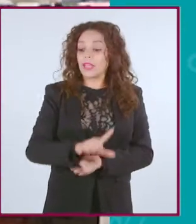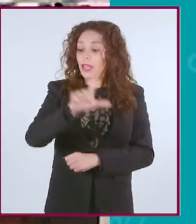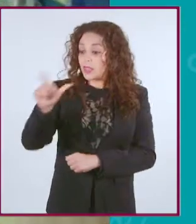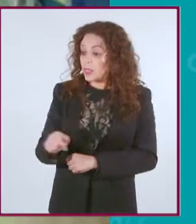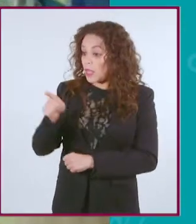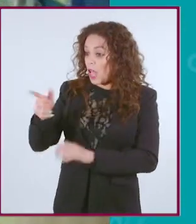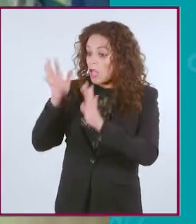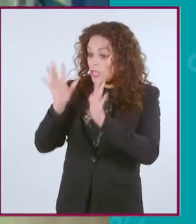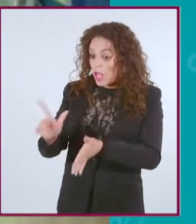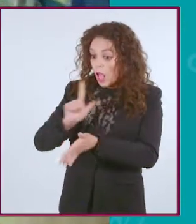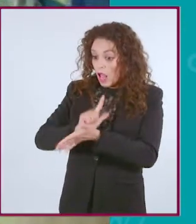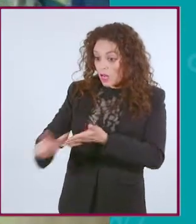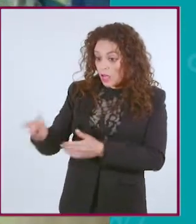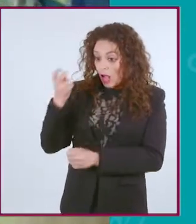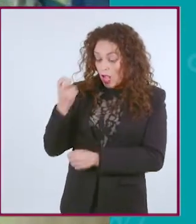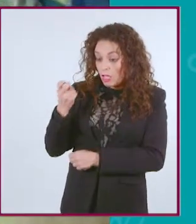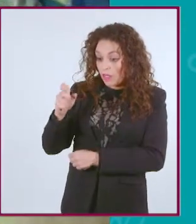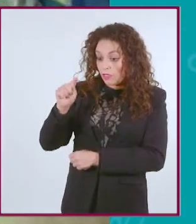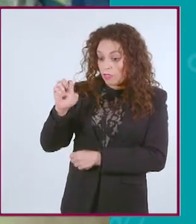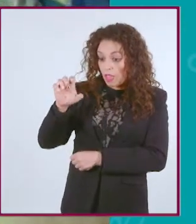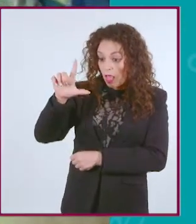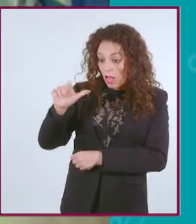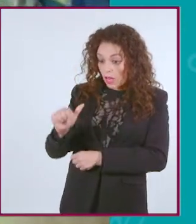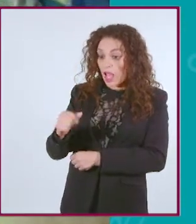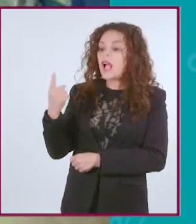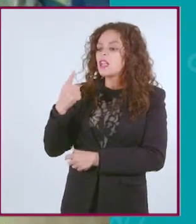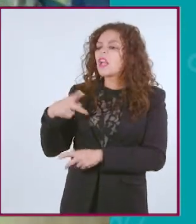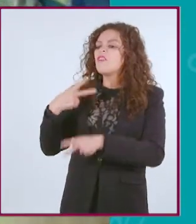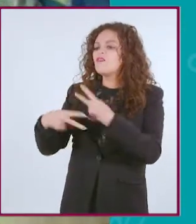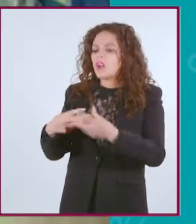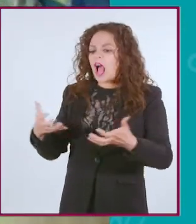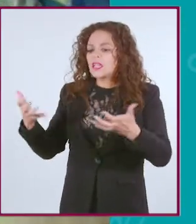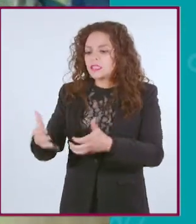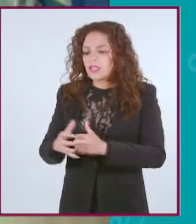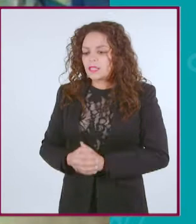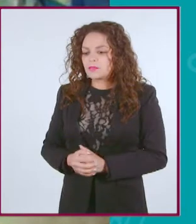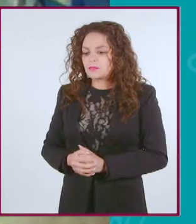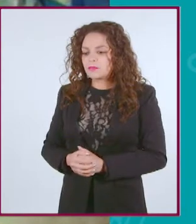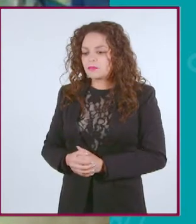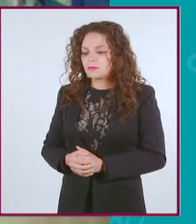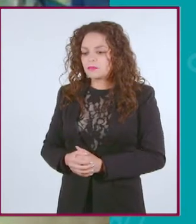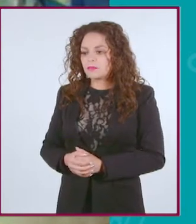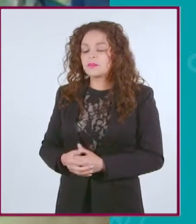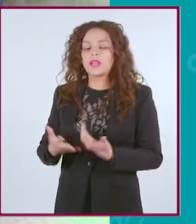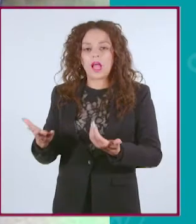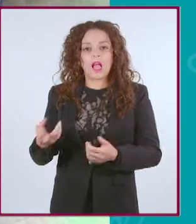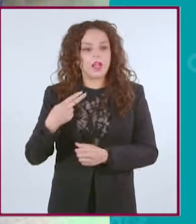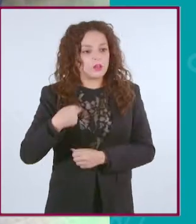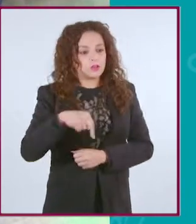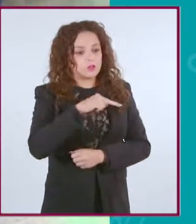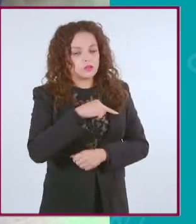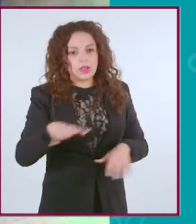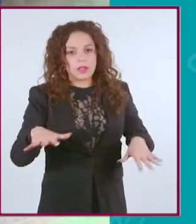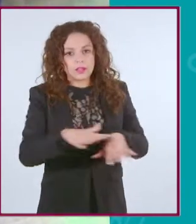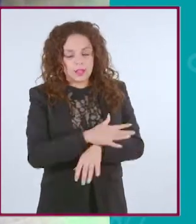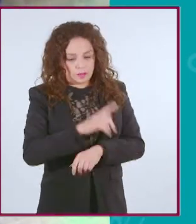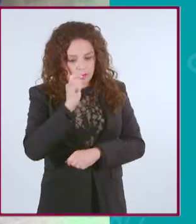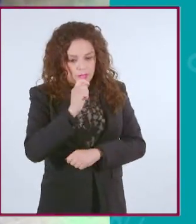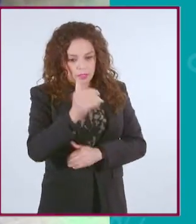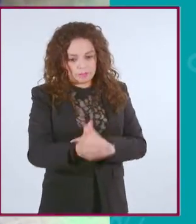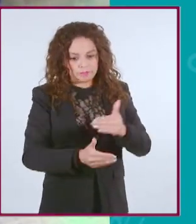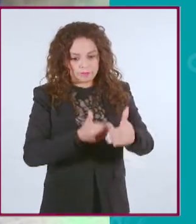que ustedes ya purificaron esta tela, ¿qué se hace? Nosotros pasamos al proceso de empezar a